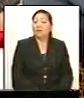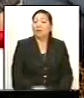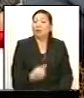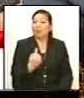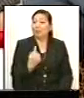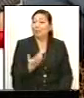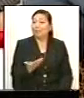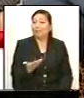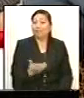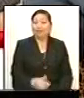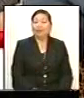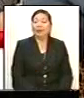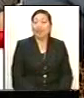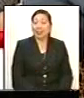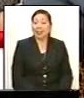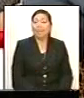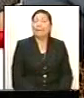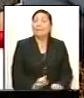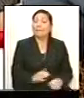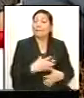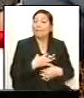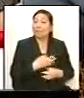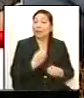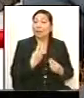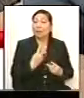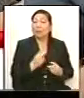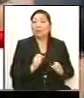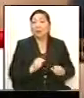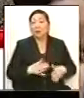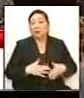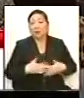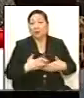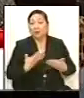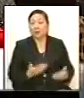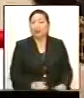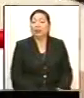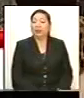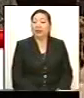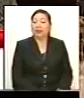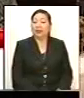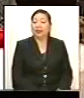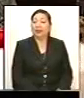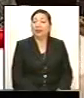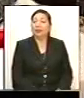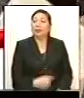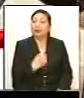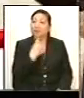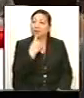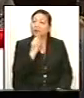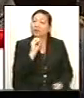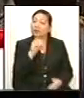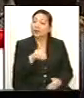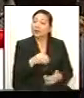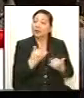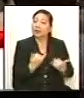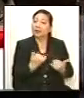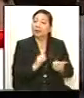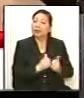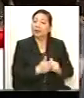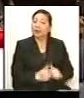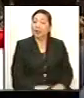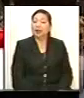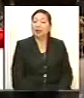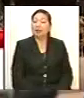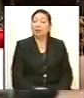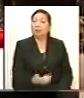única. Entonces, sí me gustaría ver la posibilidad, presidente, y se lo voy a dar, que en esas modificaciones